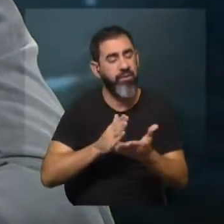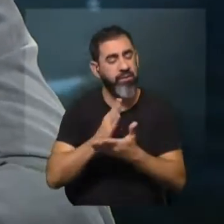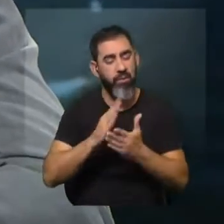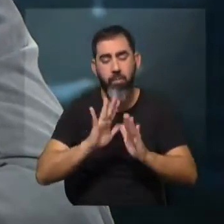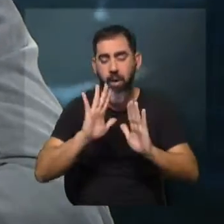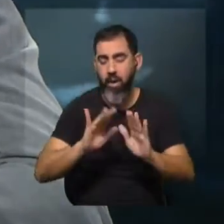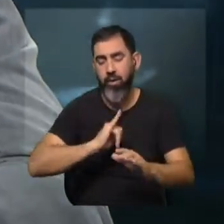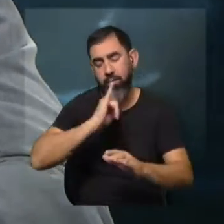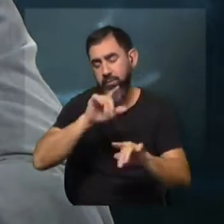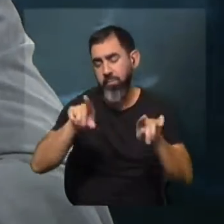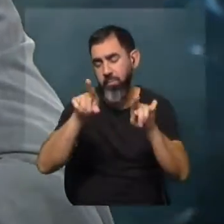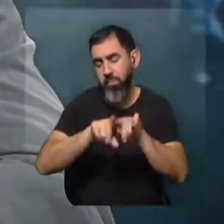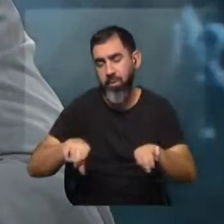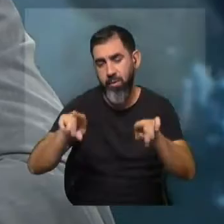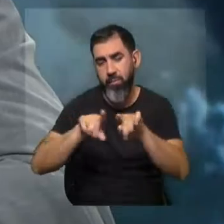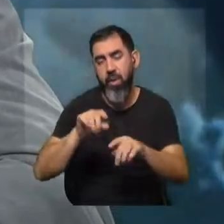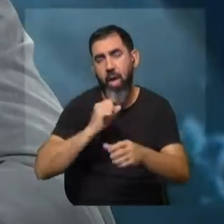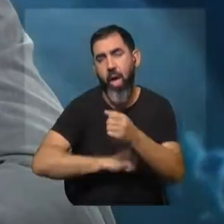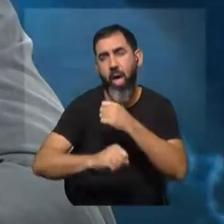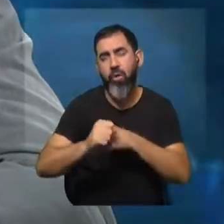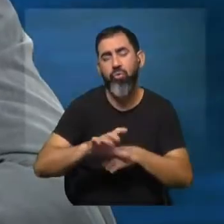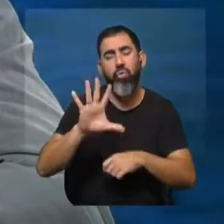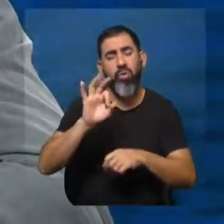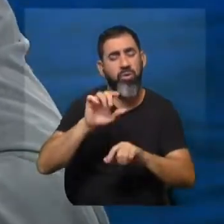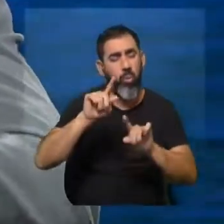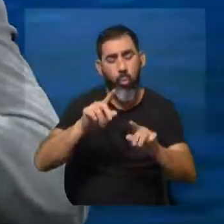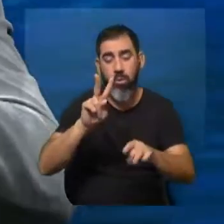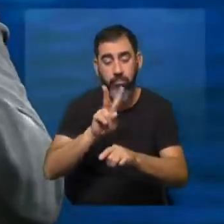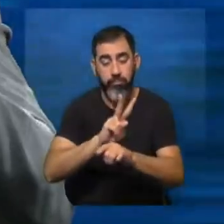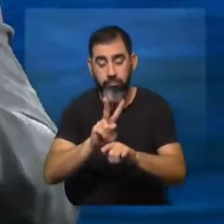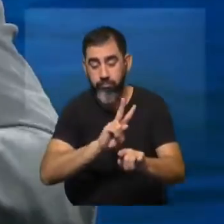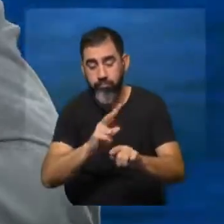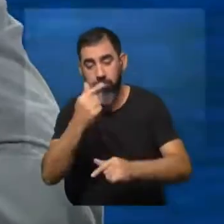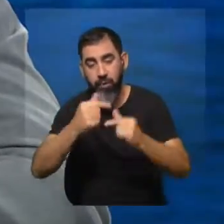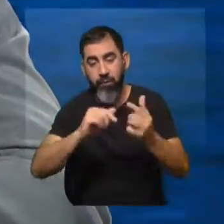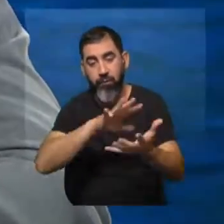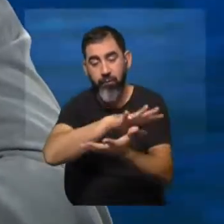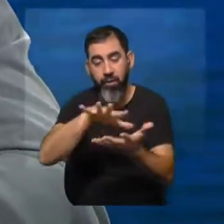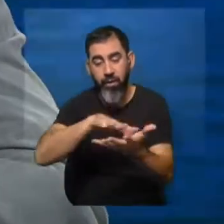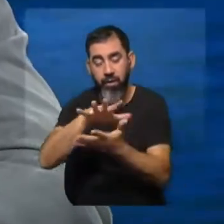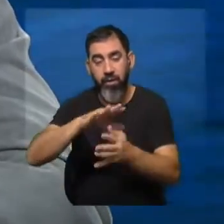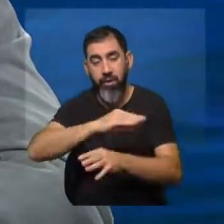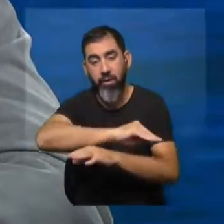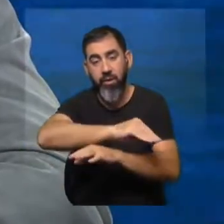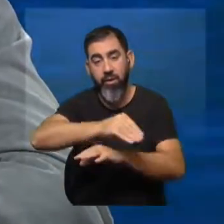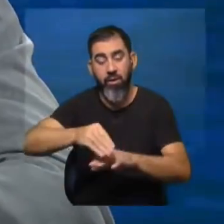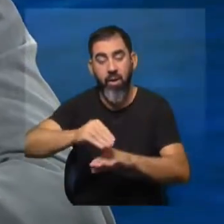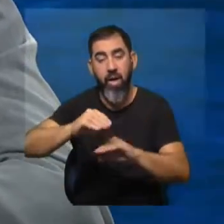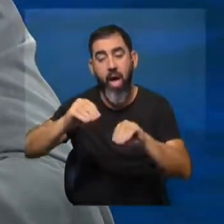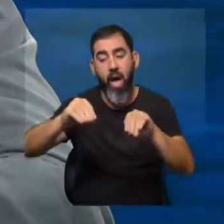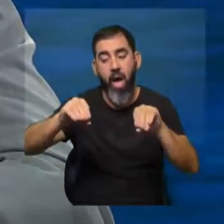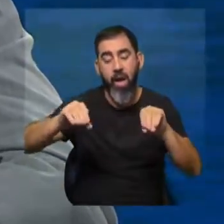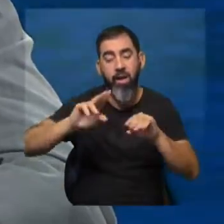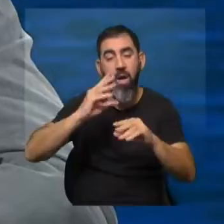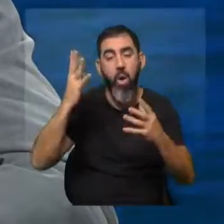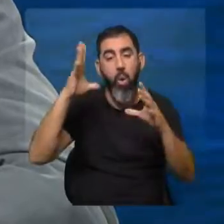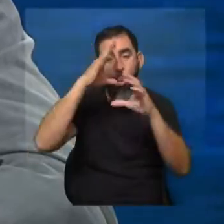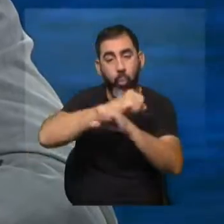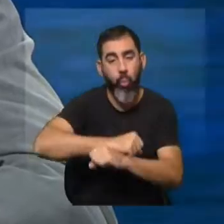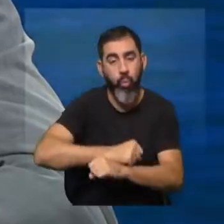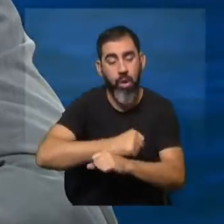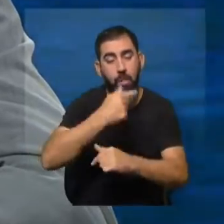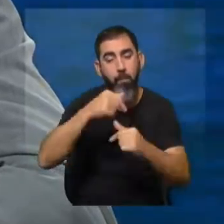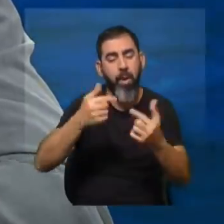tanto. Digamos, yo creo que desde la década del 50 esto se está midiendo en distintos lugares, en la costa, en arenas oscuras. La presencia de